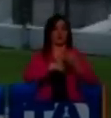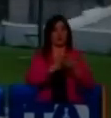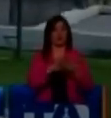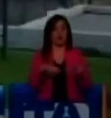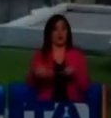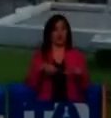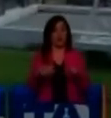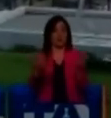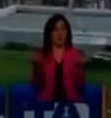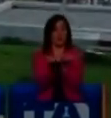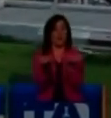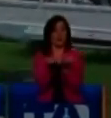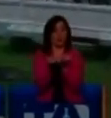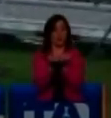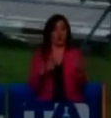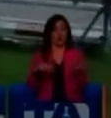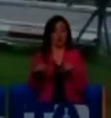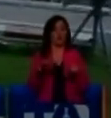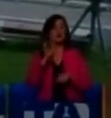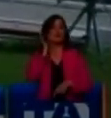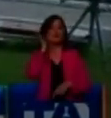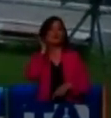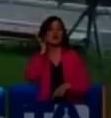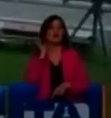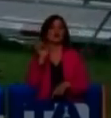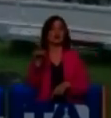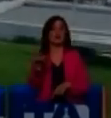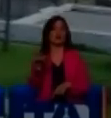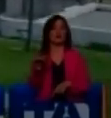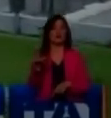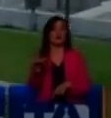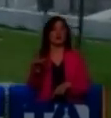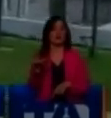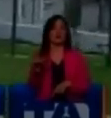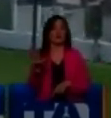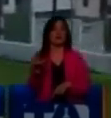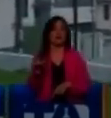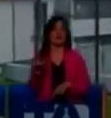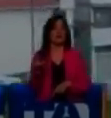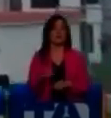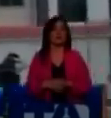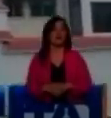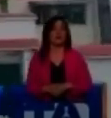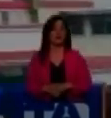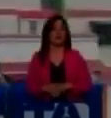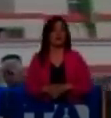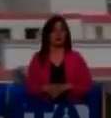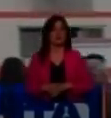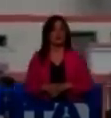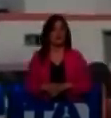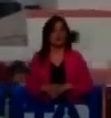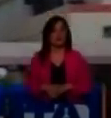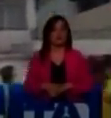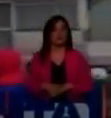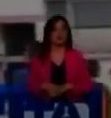el basurero donde está ahorita una señora minando. Mire, ahí está, ¿ves? Mire, ahí está la evidencia de lo